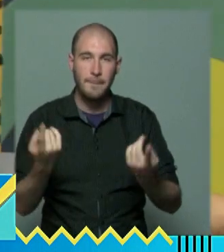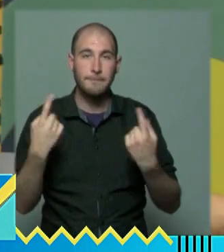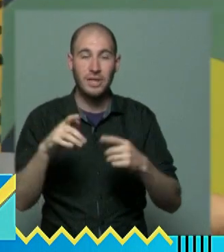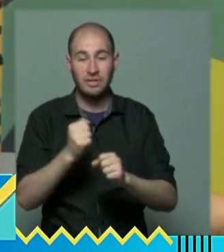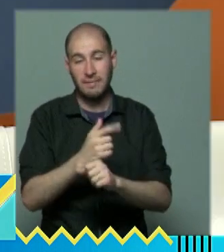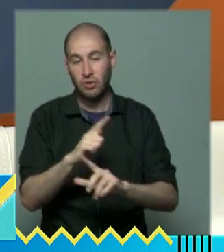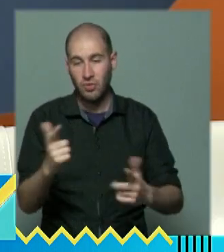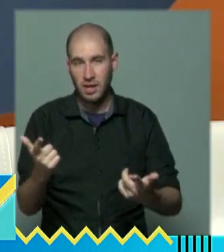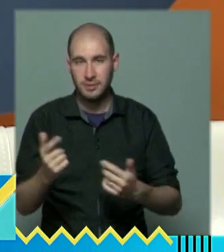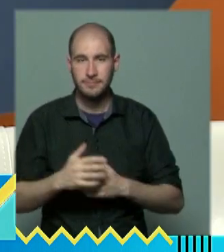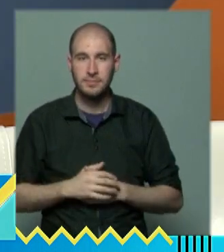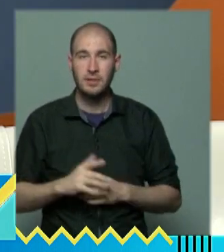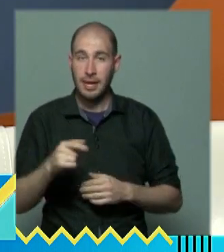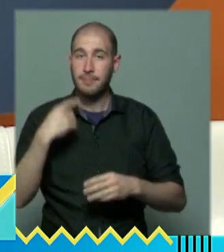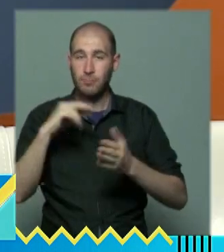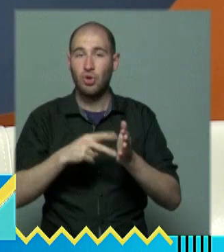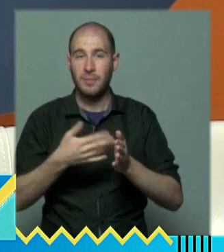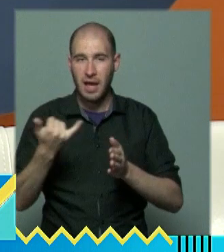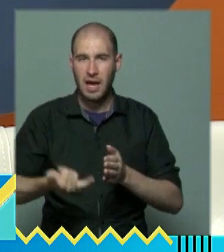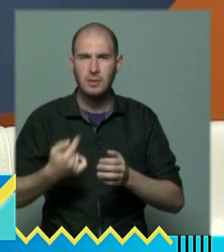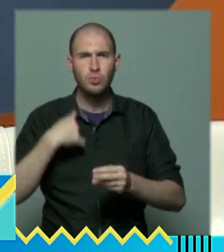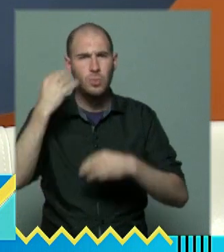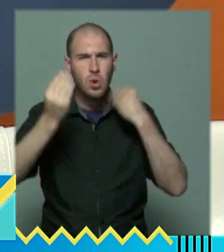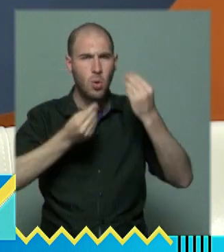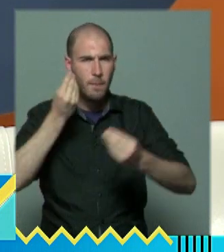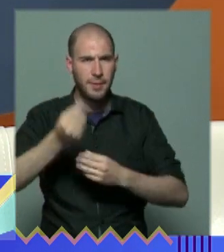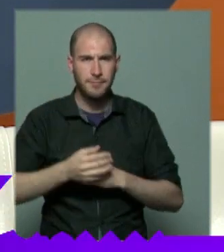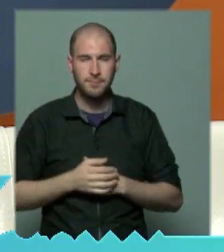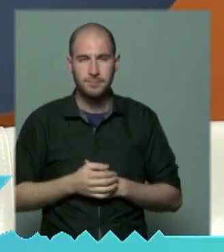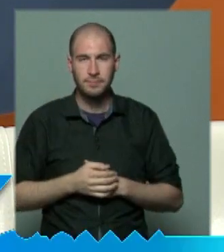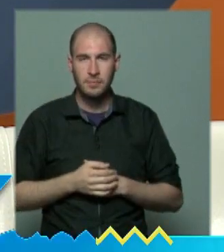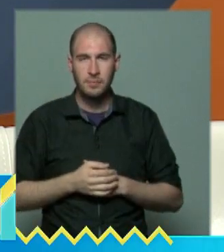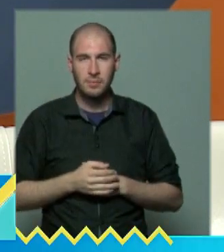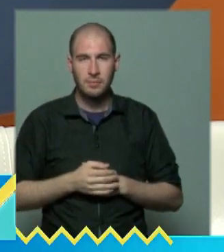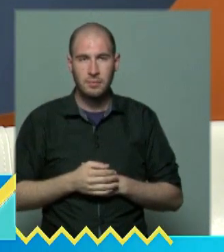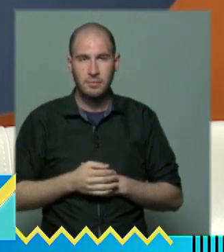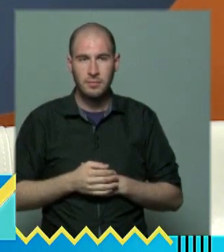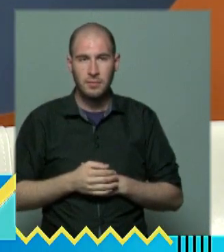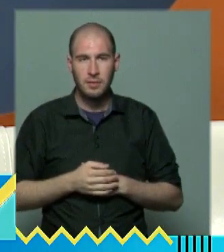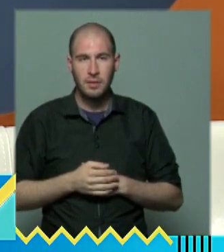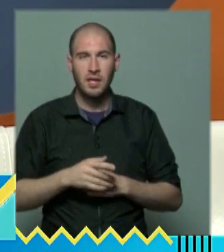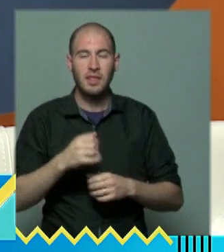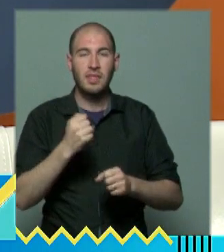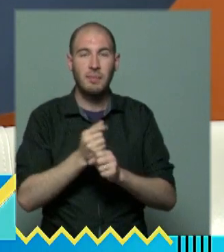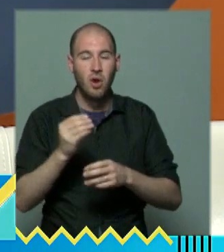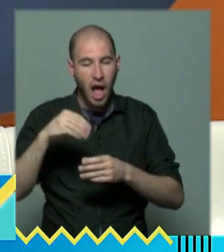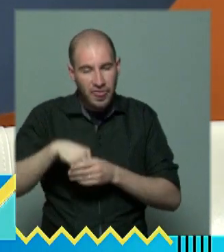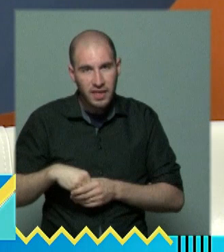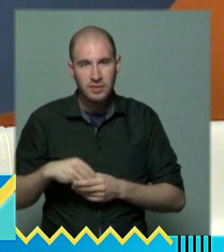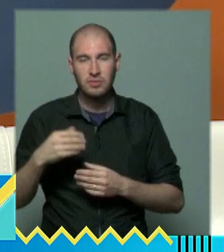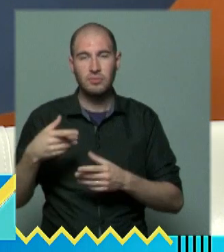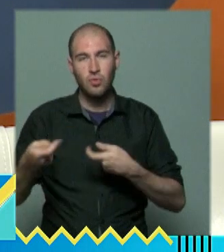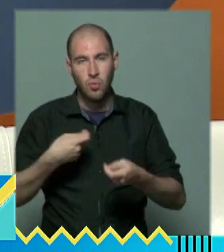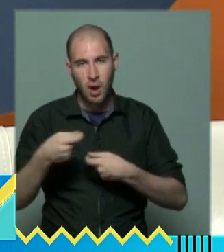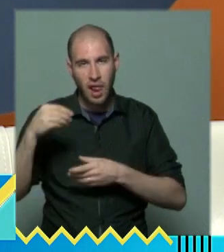no hay trabajo, estamos en problemas. Digo, lo que a mí me preocupa es esto, digo, que se deprima el mercado interno, digo,